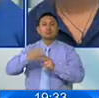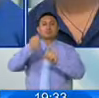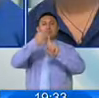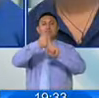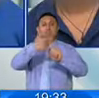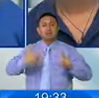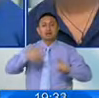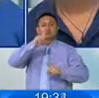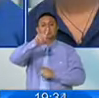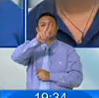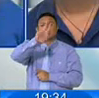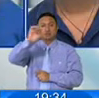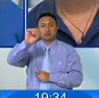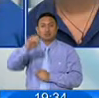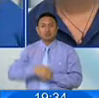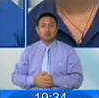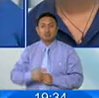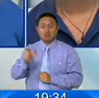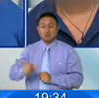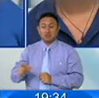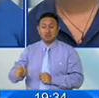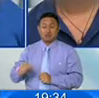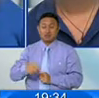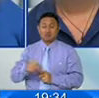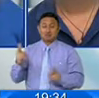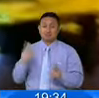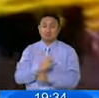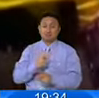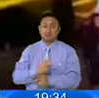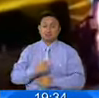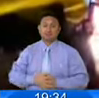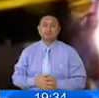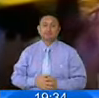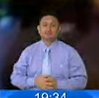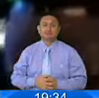sospechosos de generar violencia e inseguridad fuera de las calles. En Quito informó Iván.